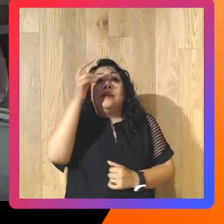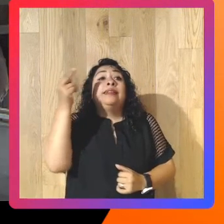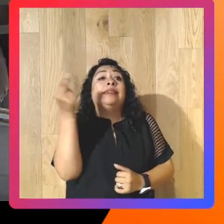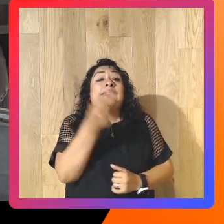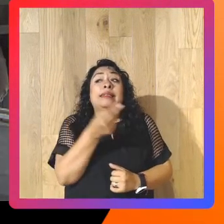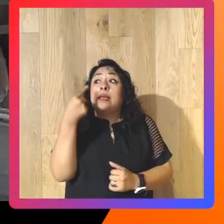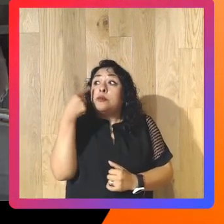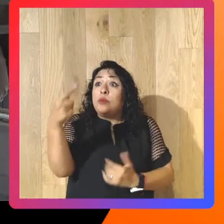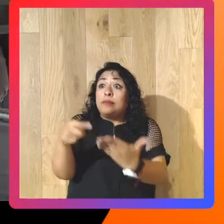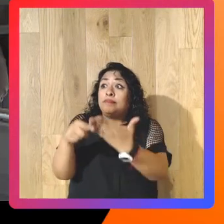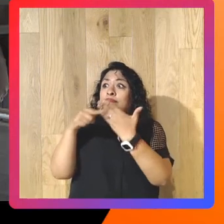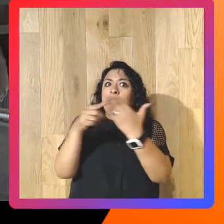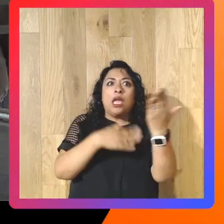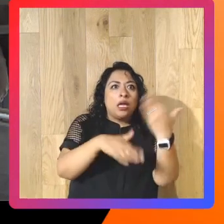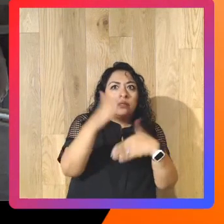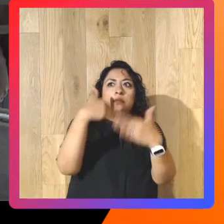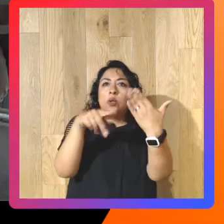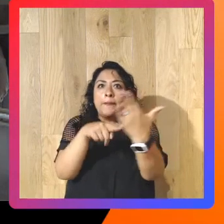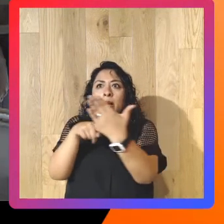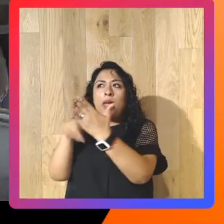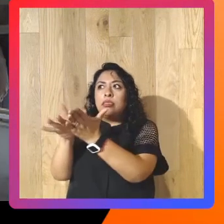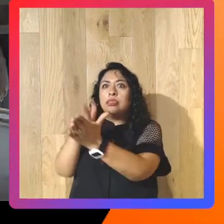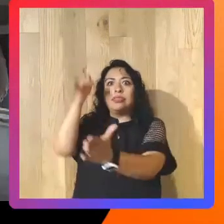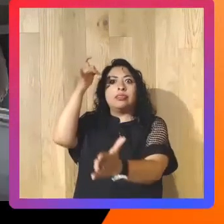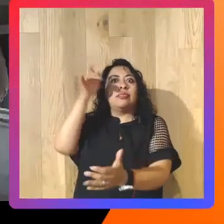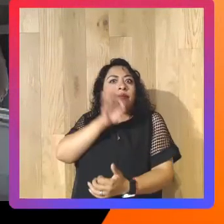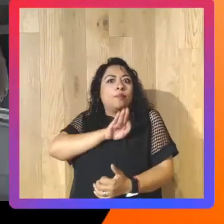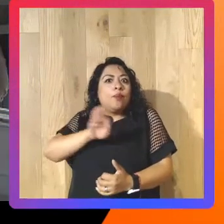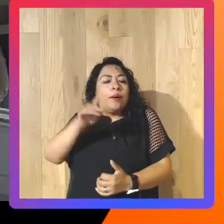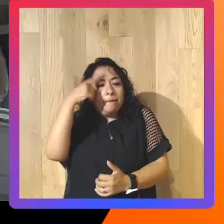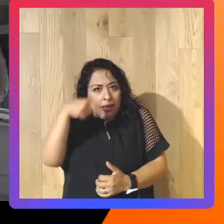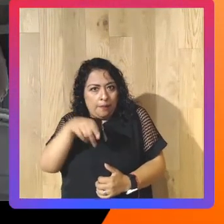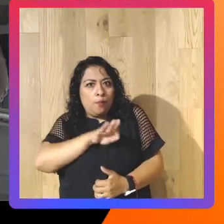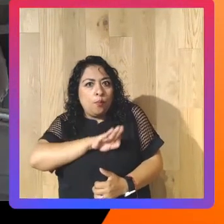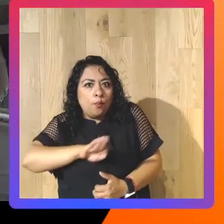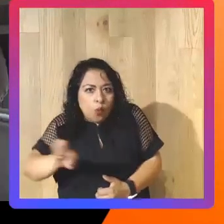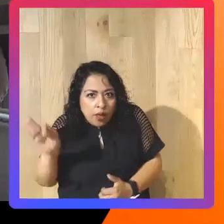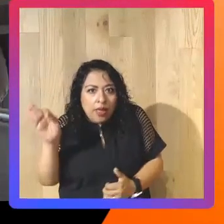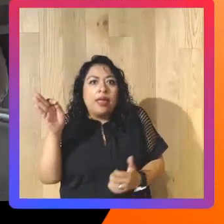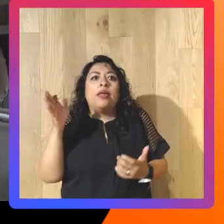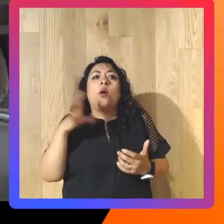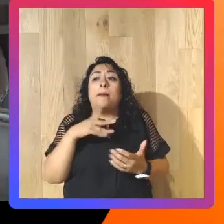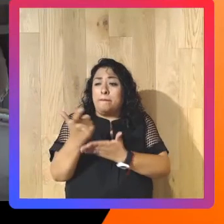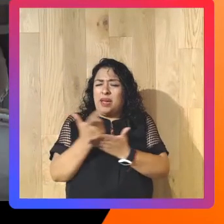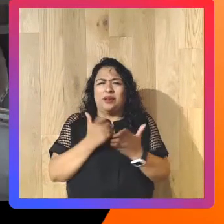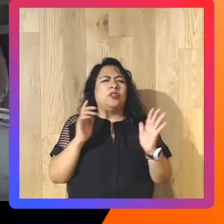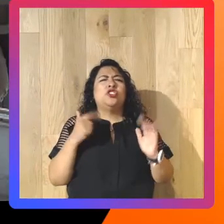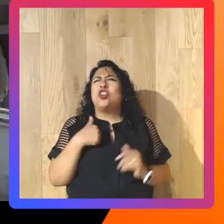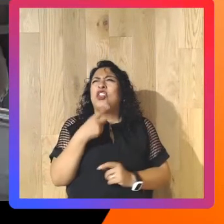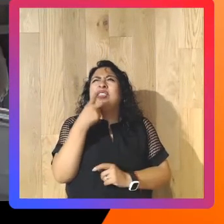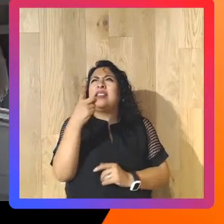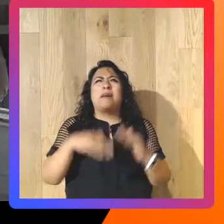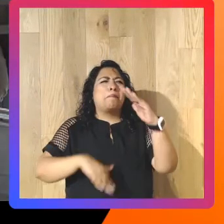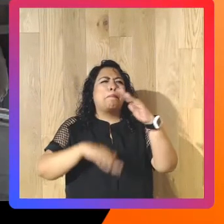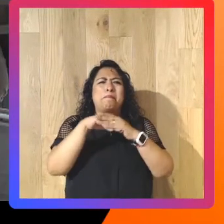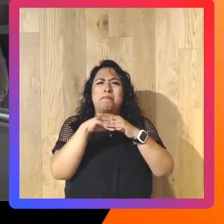esos modelos y esos casos de éxito que nos inspiren, porque para poder tener salarios, y yo no me pondría un tope